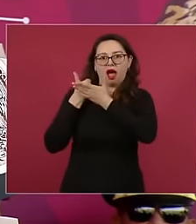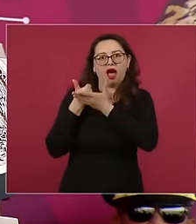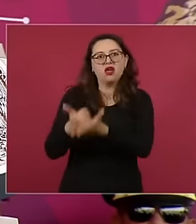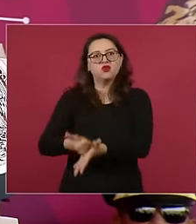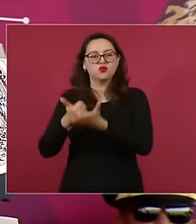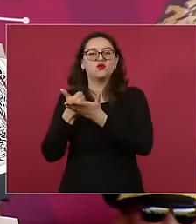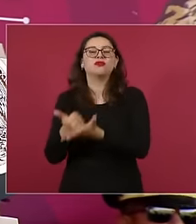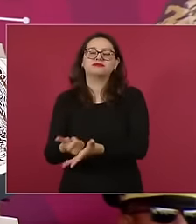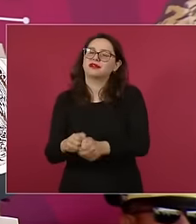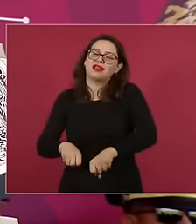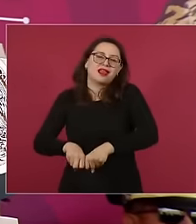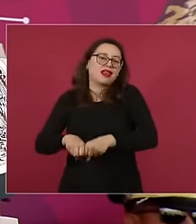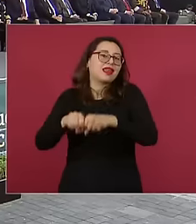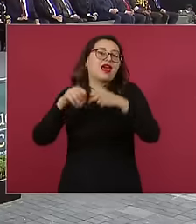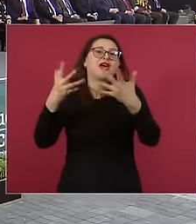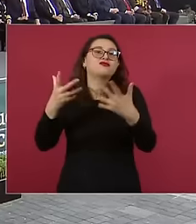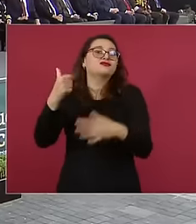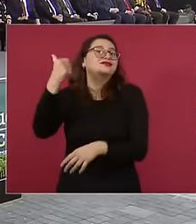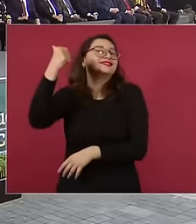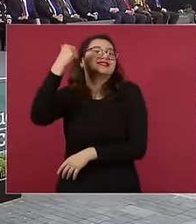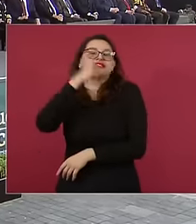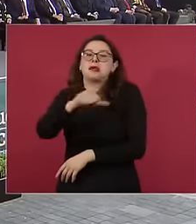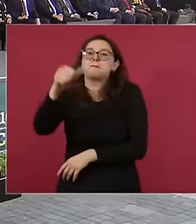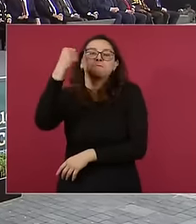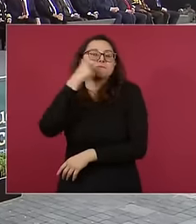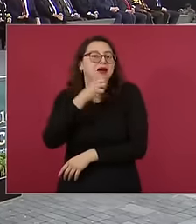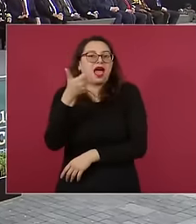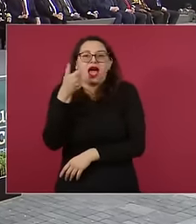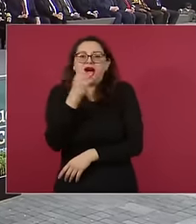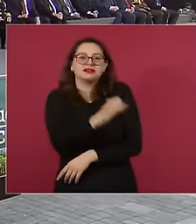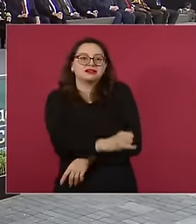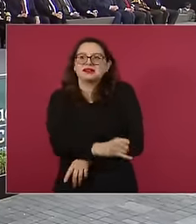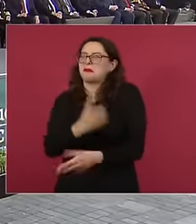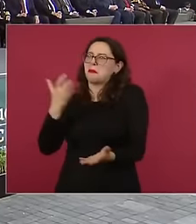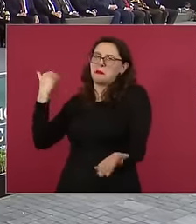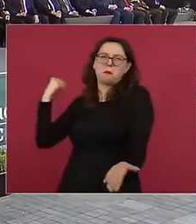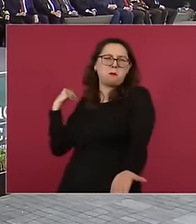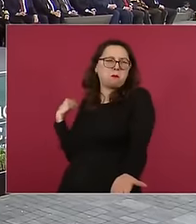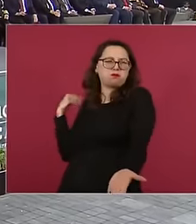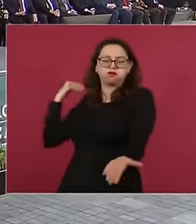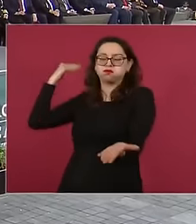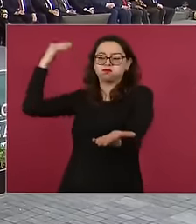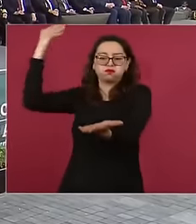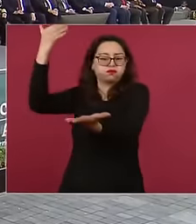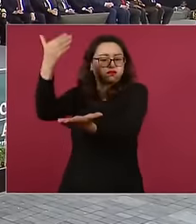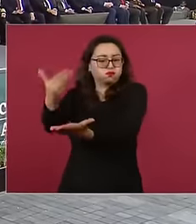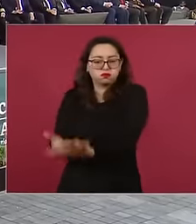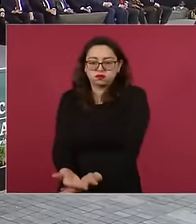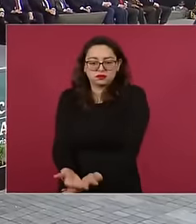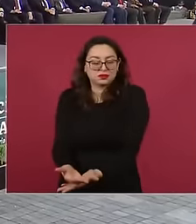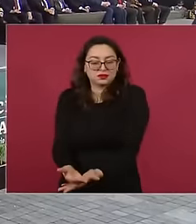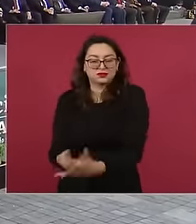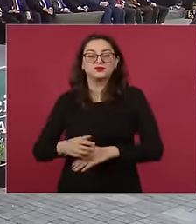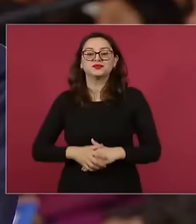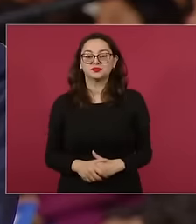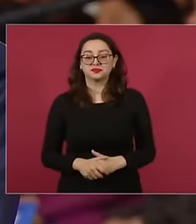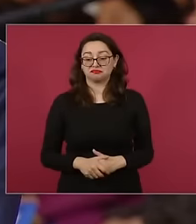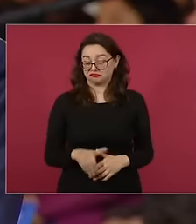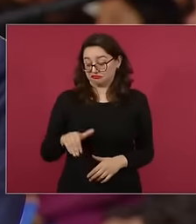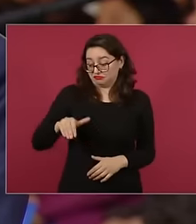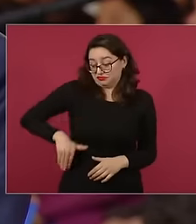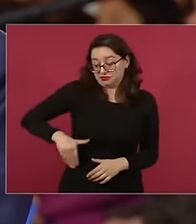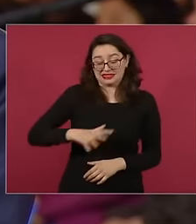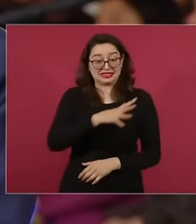Armadas. El general Luis Crescencio Sandoval González dio a